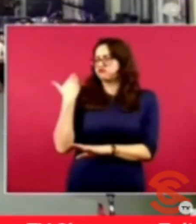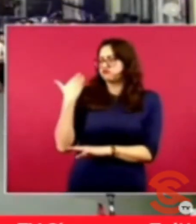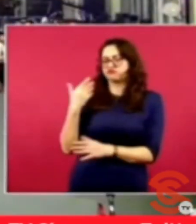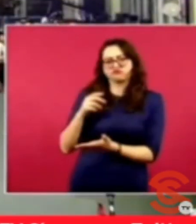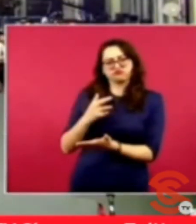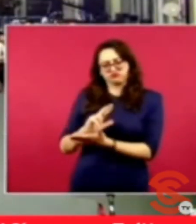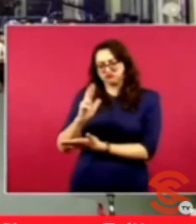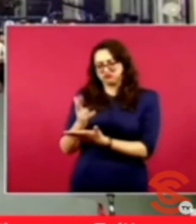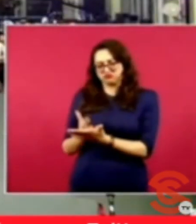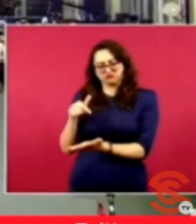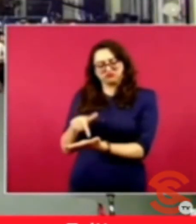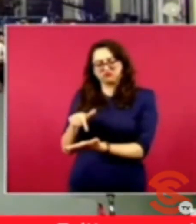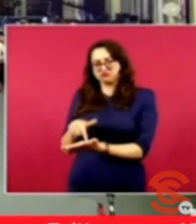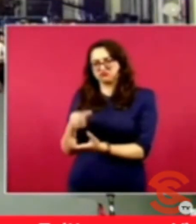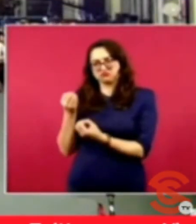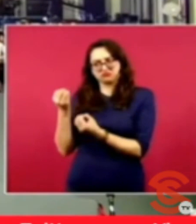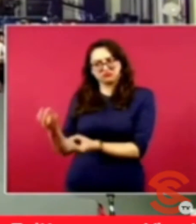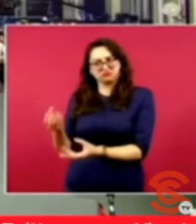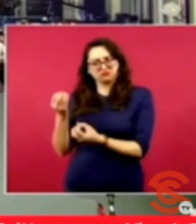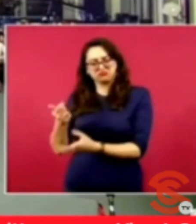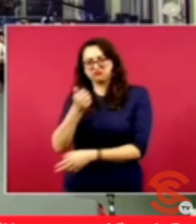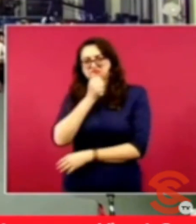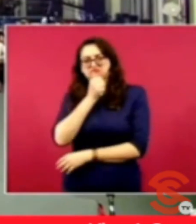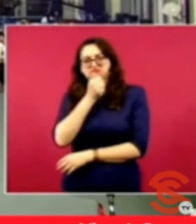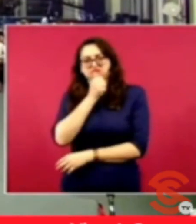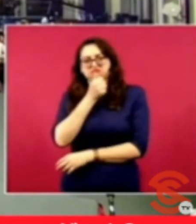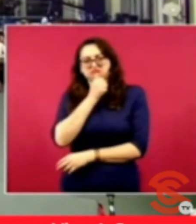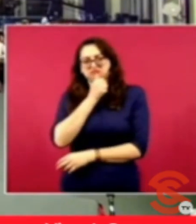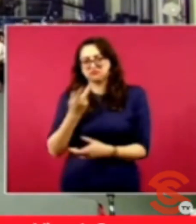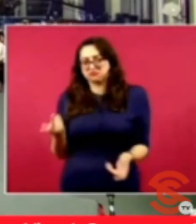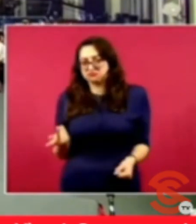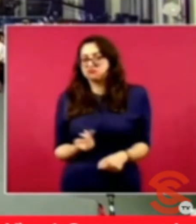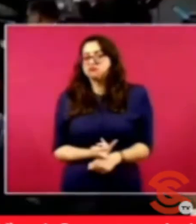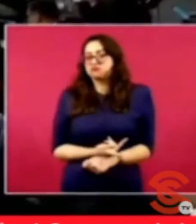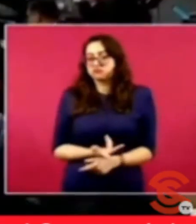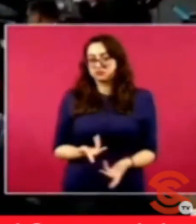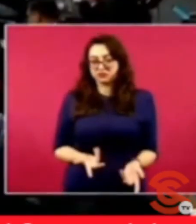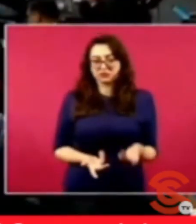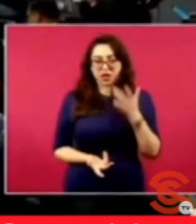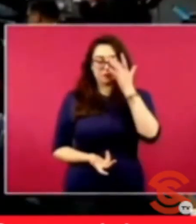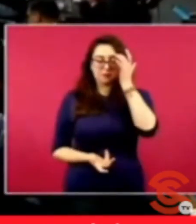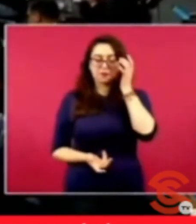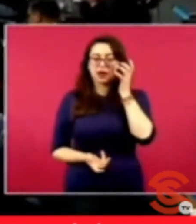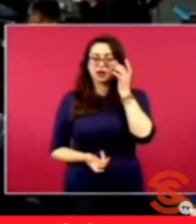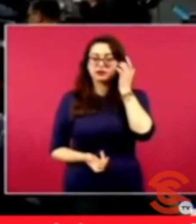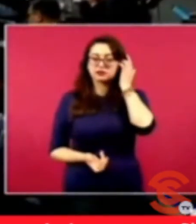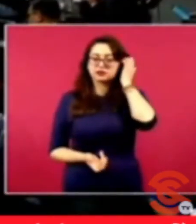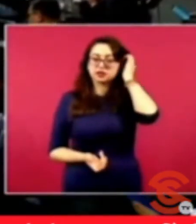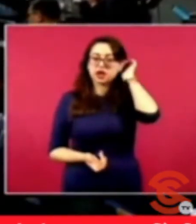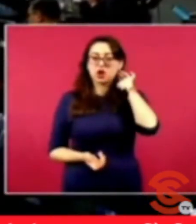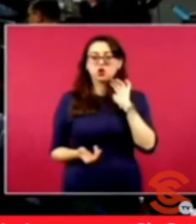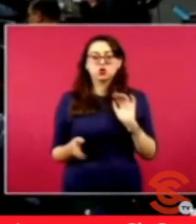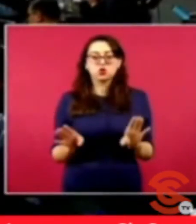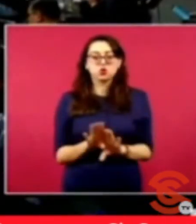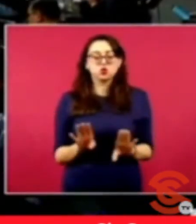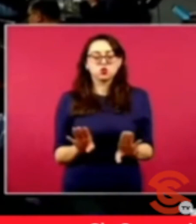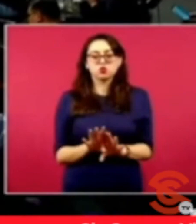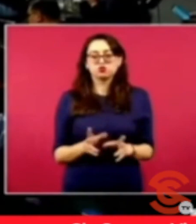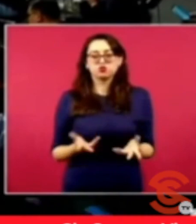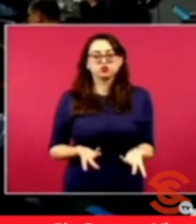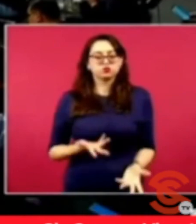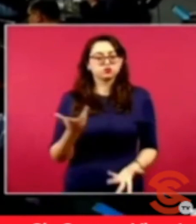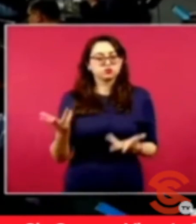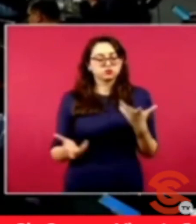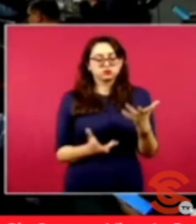último año 10 millones de recetas no se surtieron. ¿Qué es lo que está pasando? ¿Qué tiene que suceder para